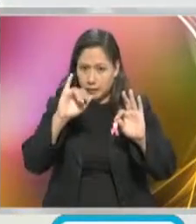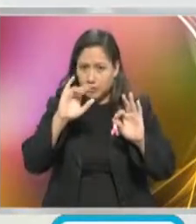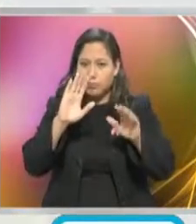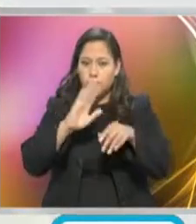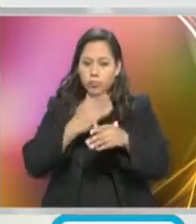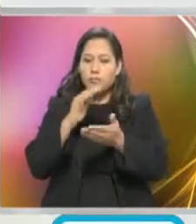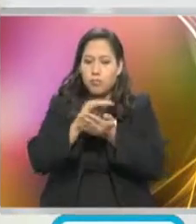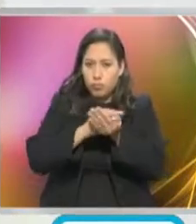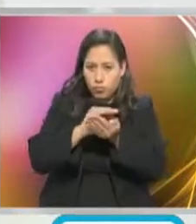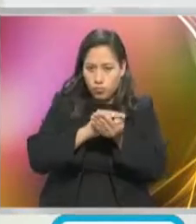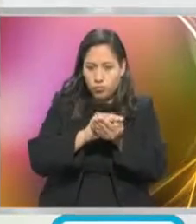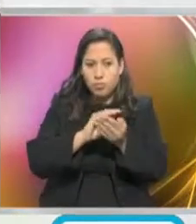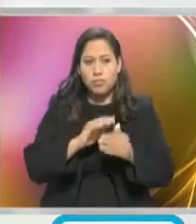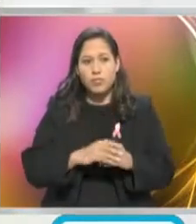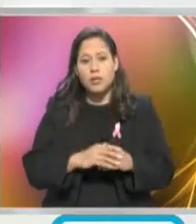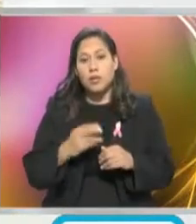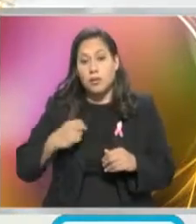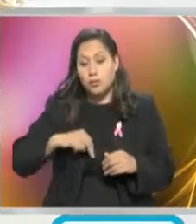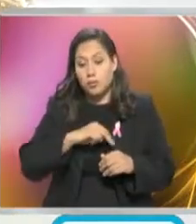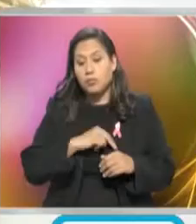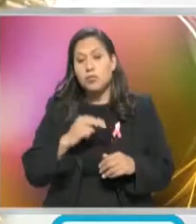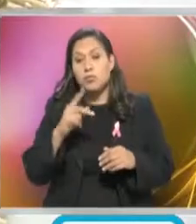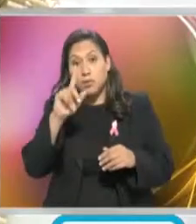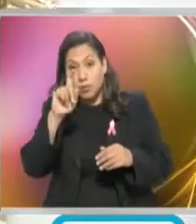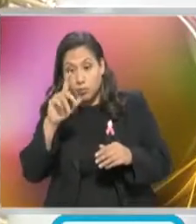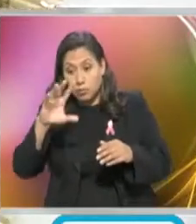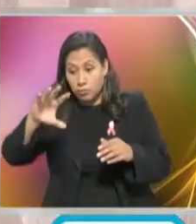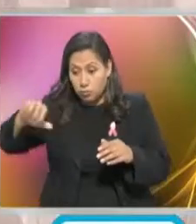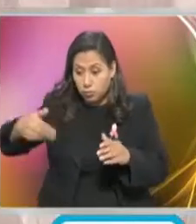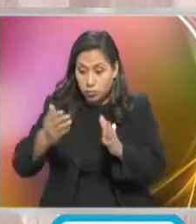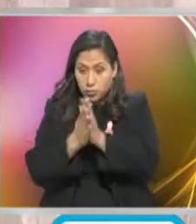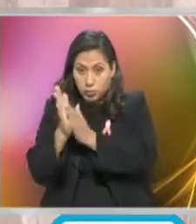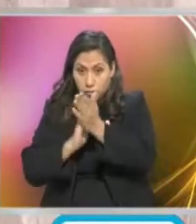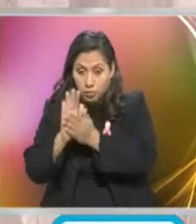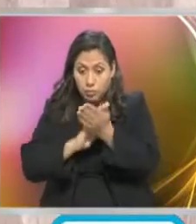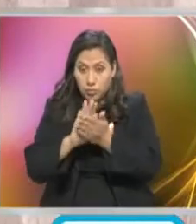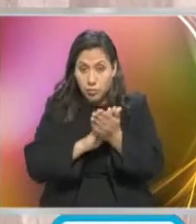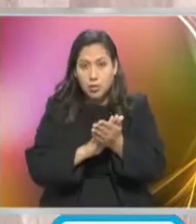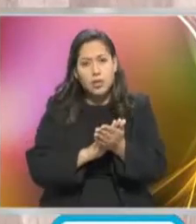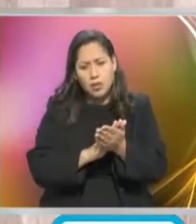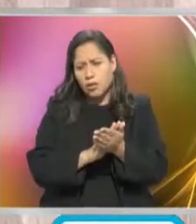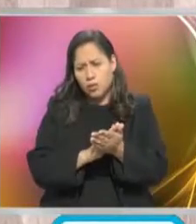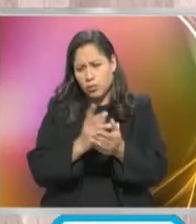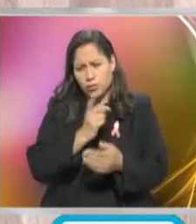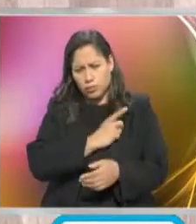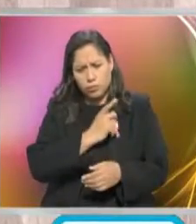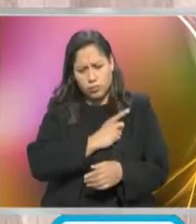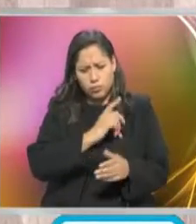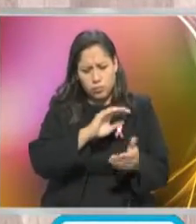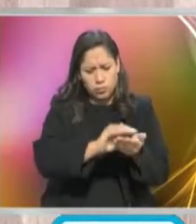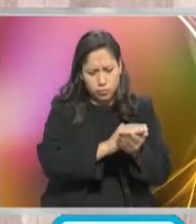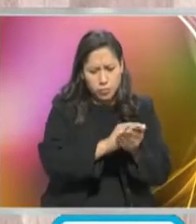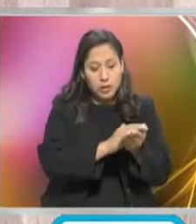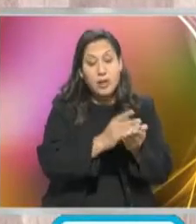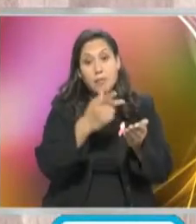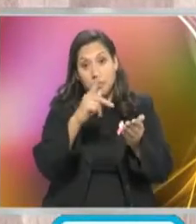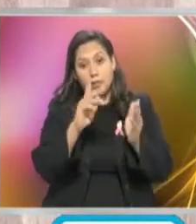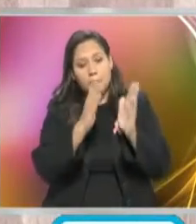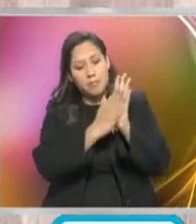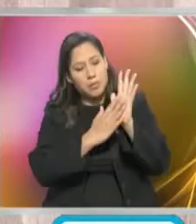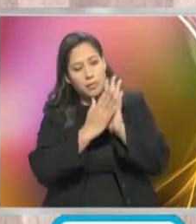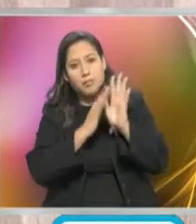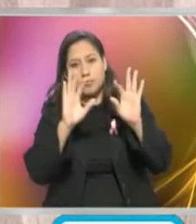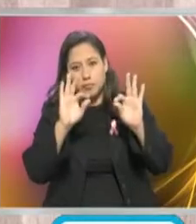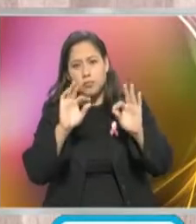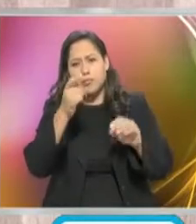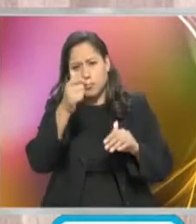pero, mira, o sea... ¿Y nosotros lo vamos a tener que manipular con agua o lo podemos manipular así Sí, solo? no, lo puedes hacer solo, nada más que se te pega mucho en las manos. Lo que vamos a hacer es con